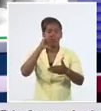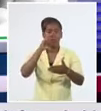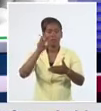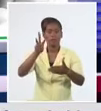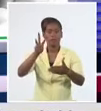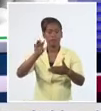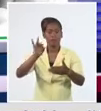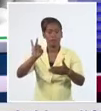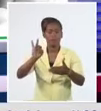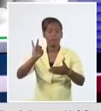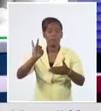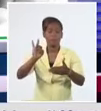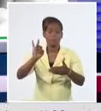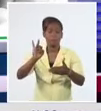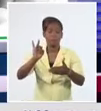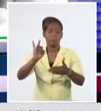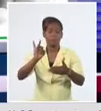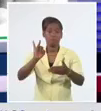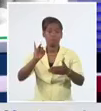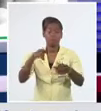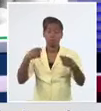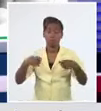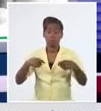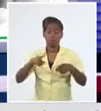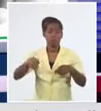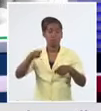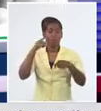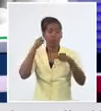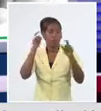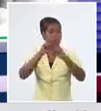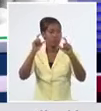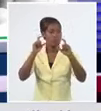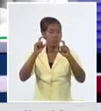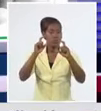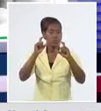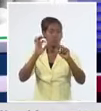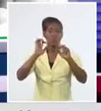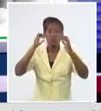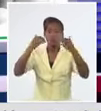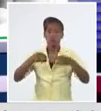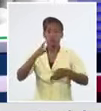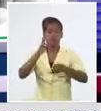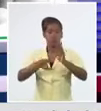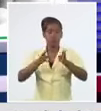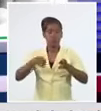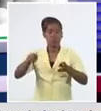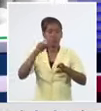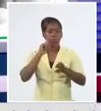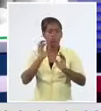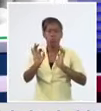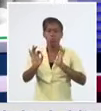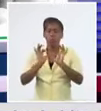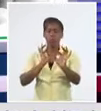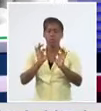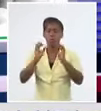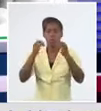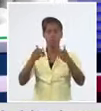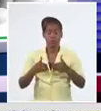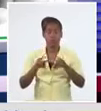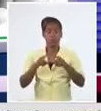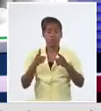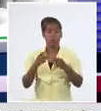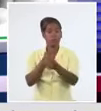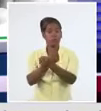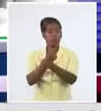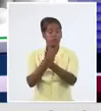siendo importante el llamado de la autoridad sanitaria a cuidar mucho a los grupos vulnerables. Cienfuegos hoy